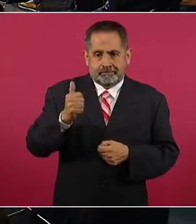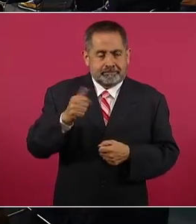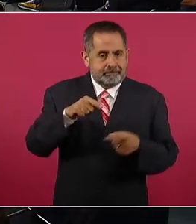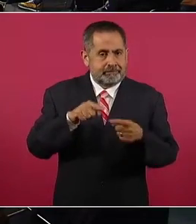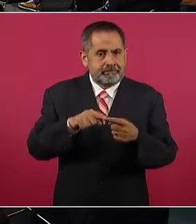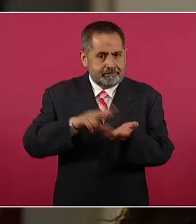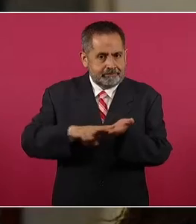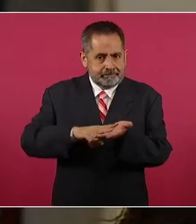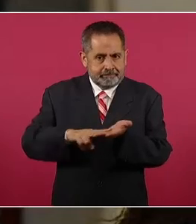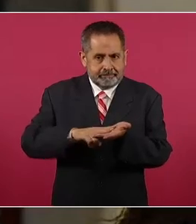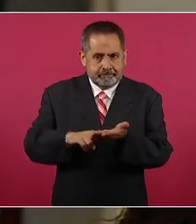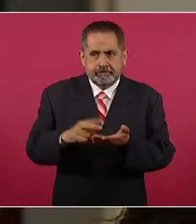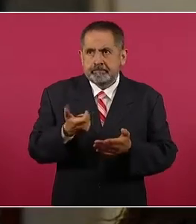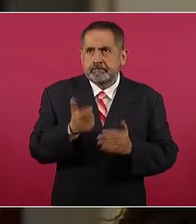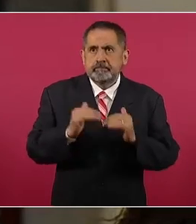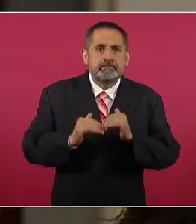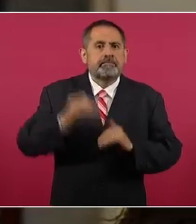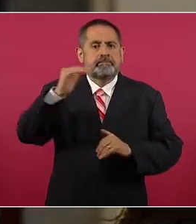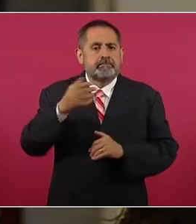sexenio aumentó el